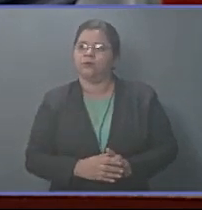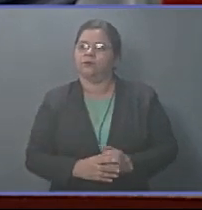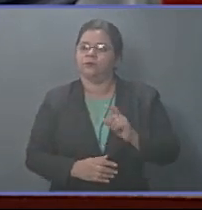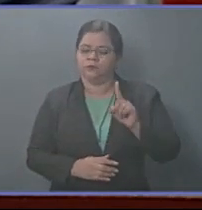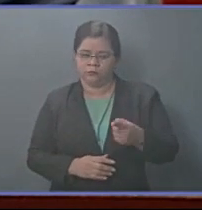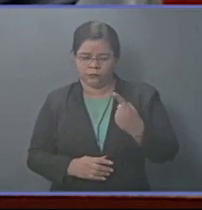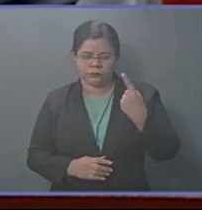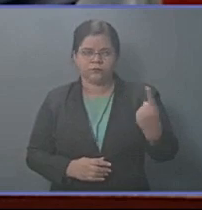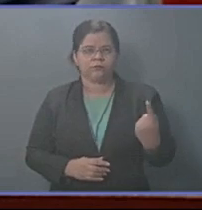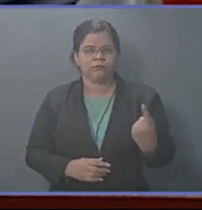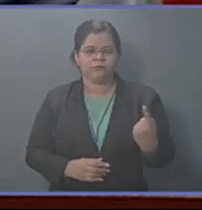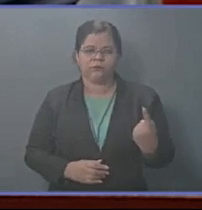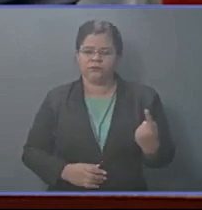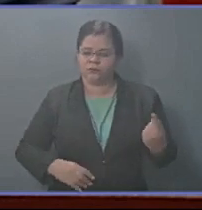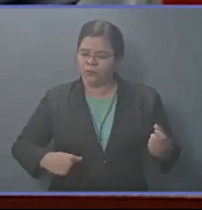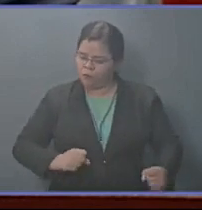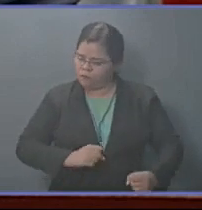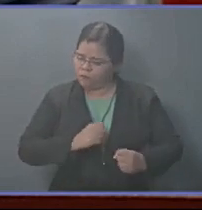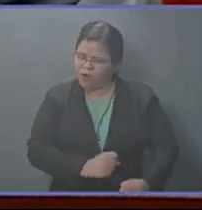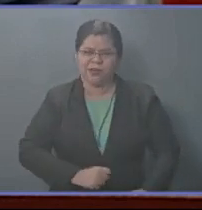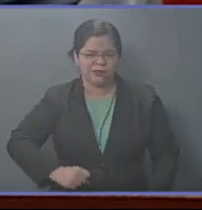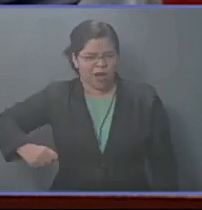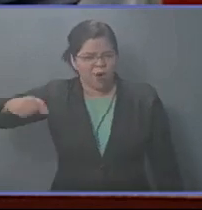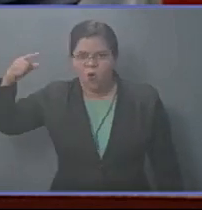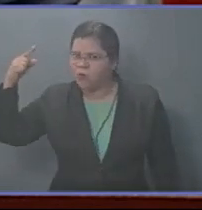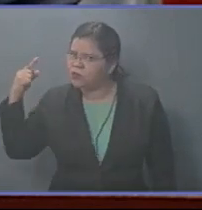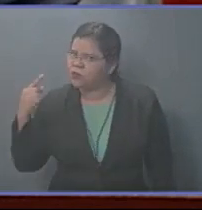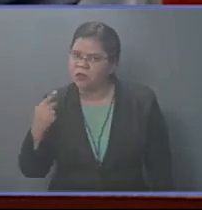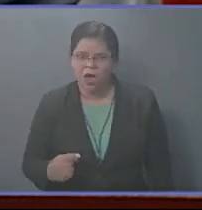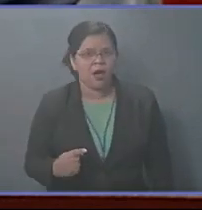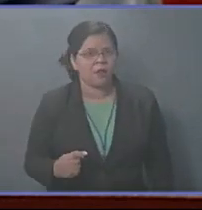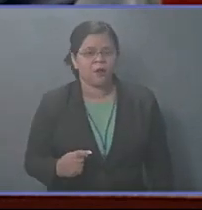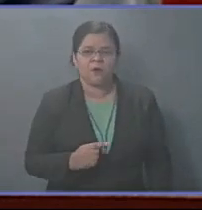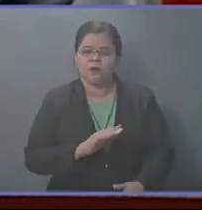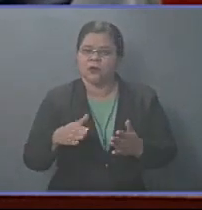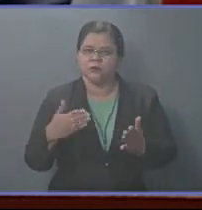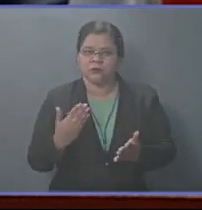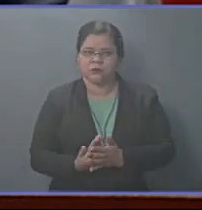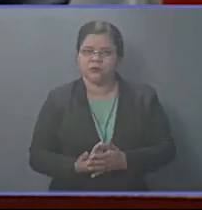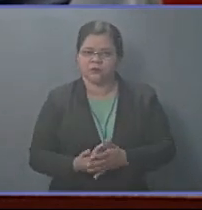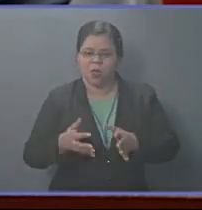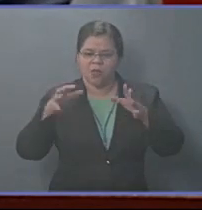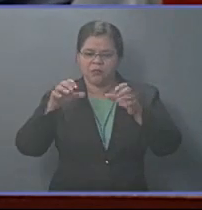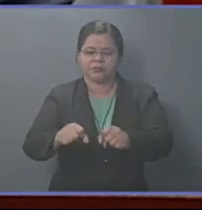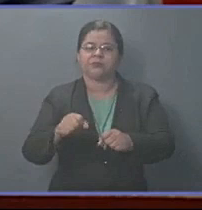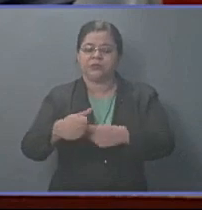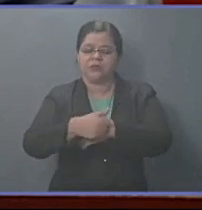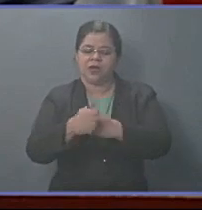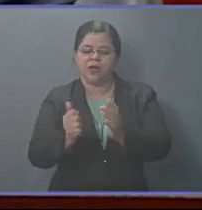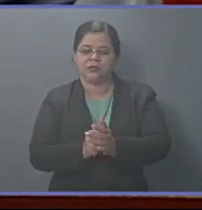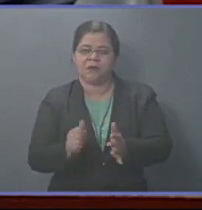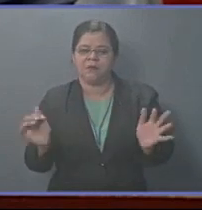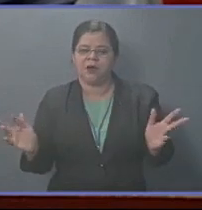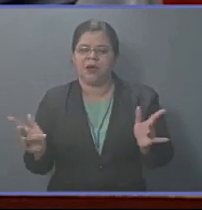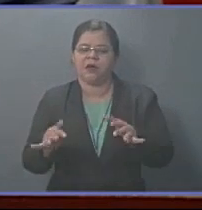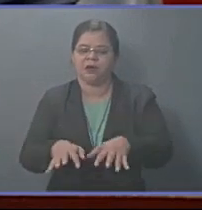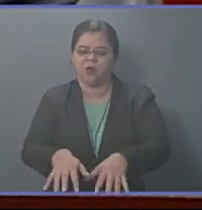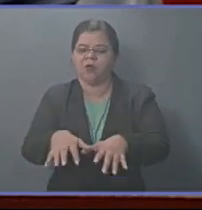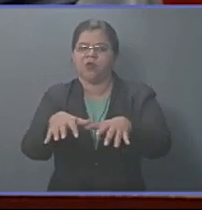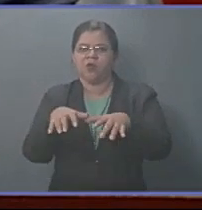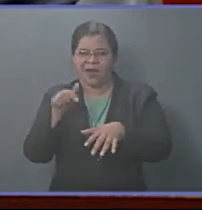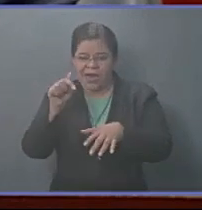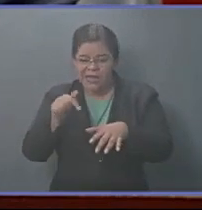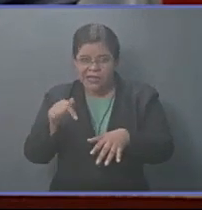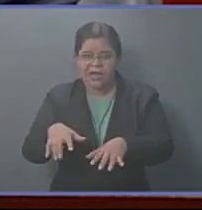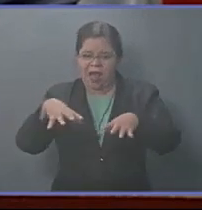condena enérgicamente la irrupción y toma militarizada de las instalaciones donde se congrega el pleno legislativo